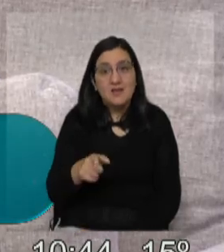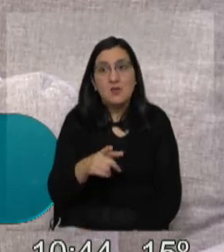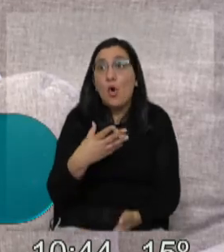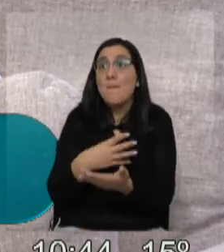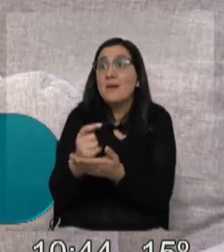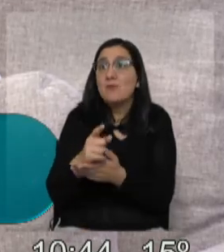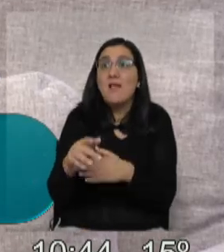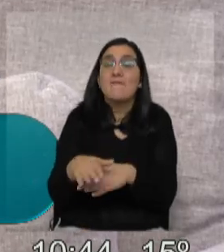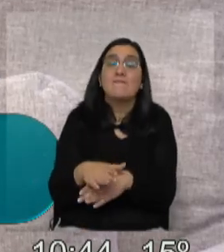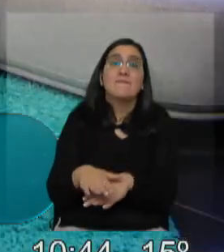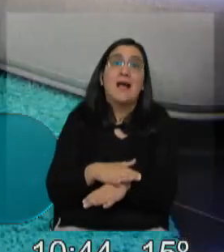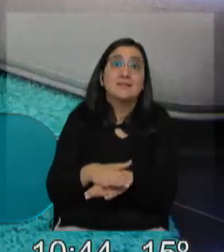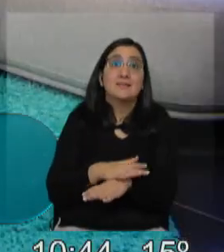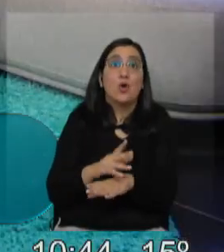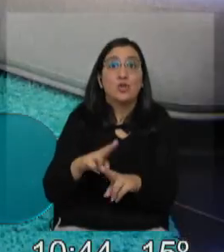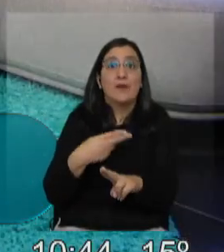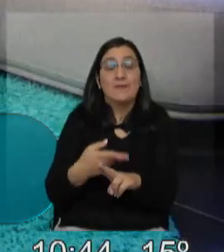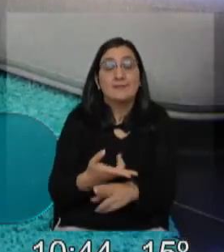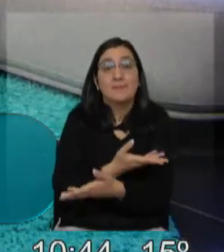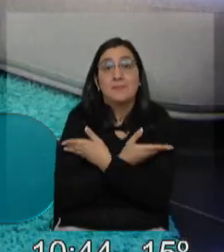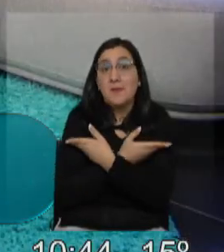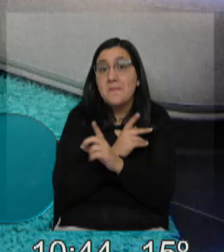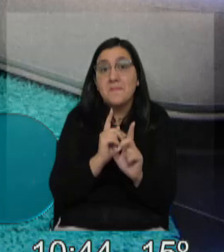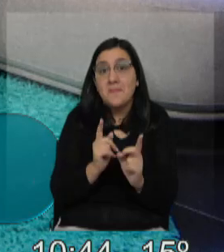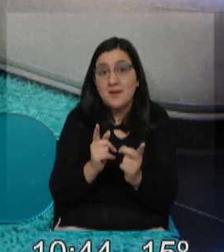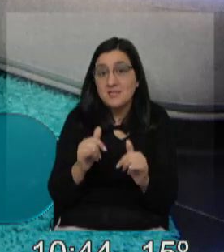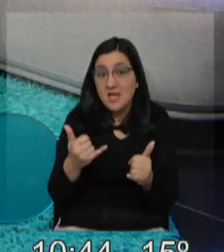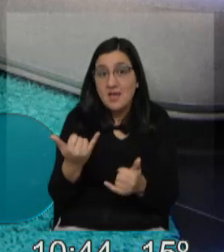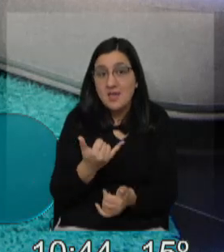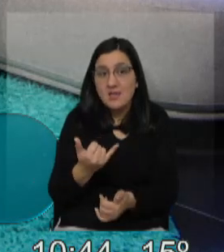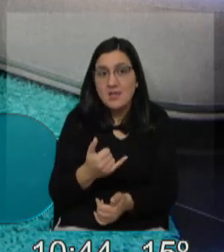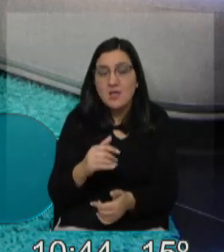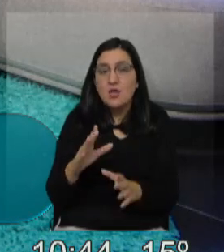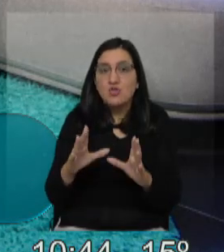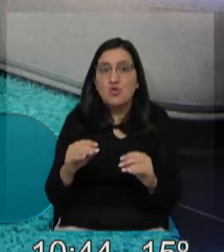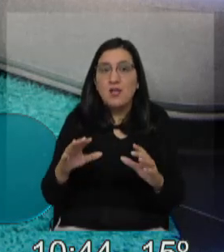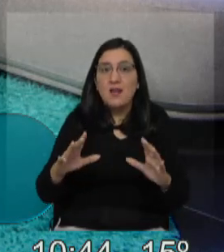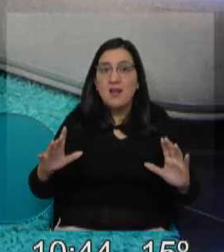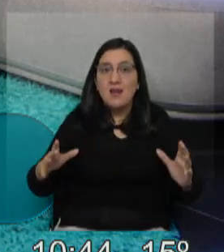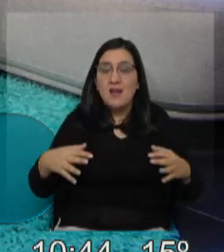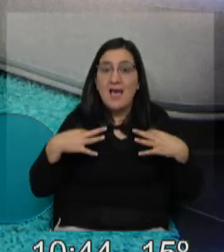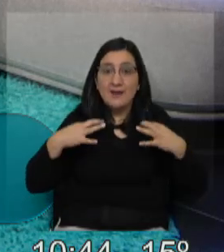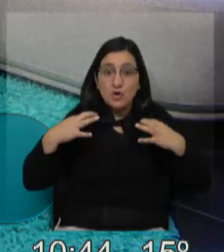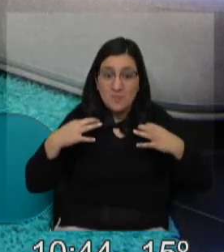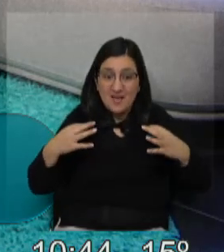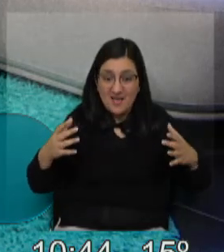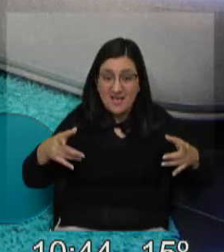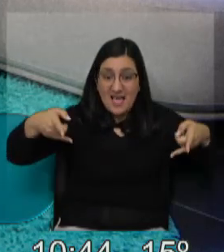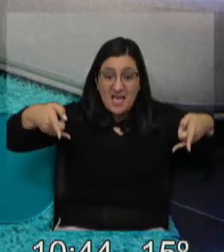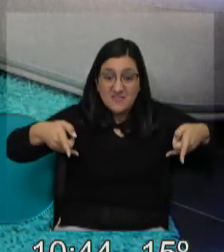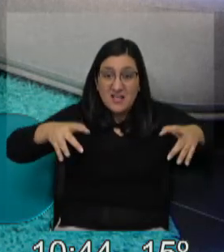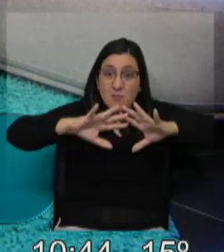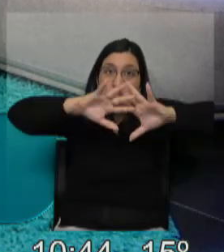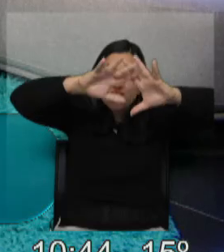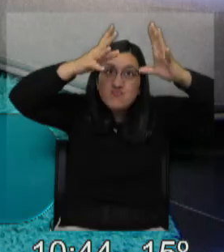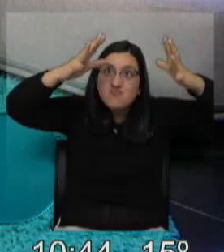compramos la básica que creímos que necesitábamos, pero ya la teníamos. Es el chiste de toda la ropa arriba de la cama y no tengo nada para ponerme, ¿no? Sí, claro, es